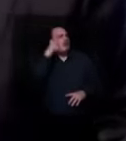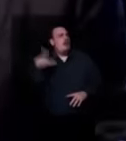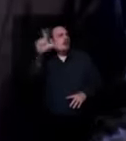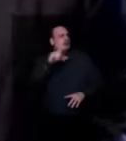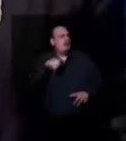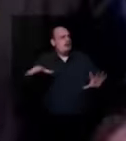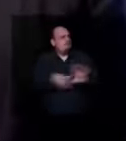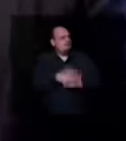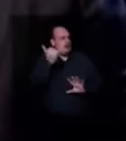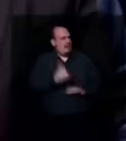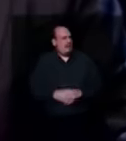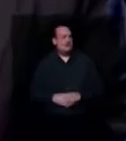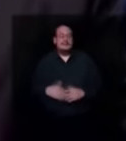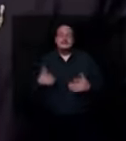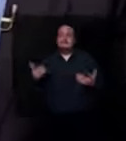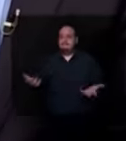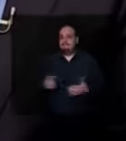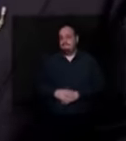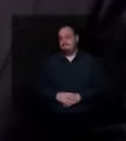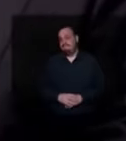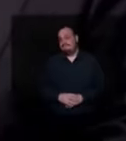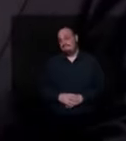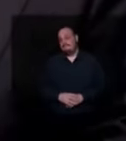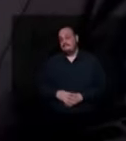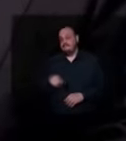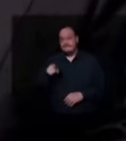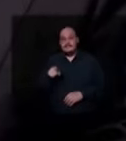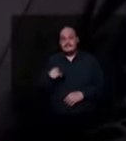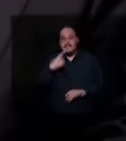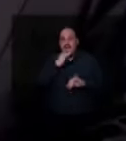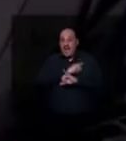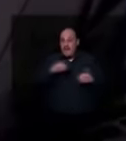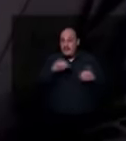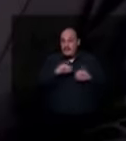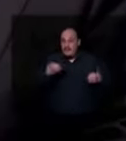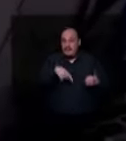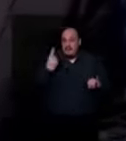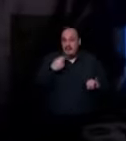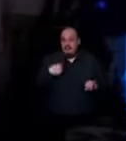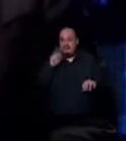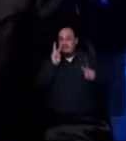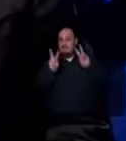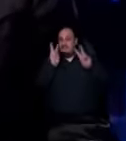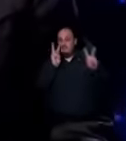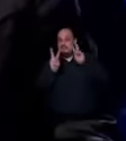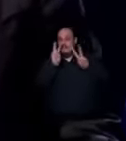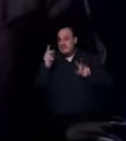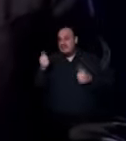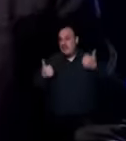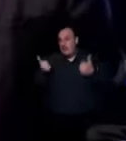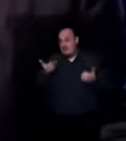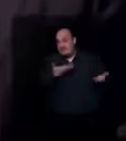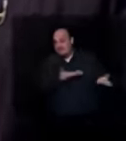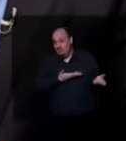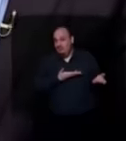dólares. Igual estuvo esquivo. Ya lo había pasado en los otros debates que había